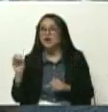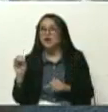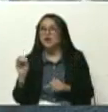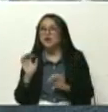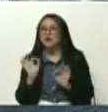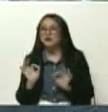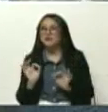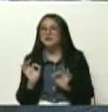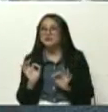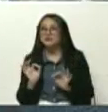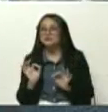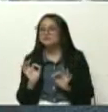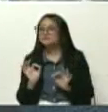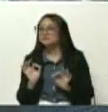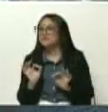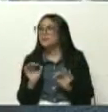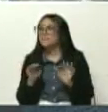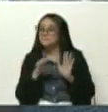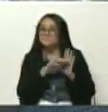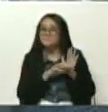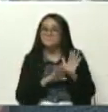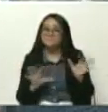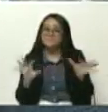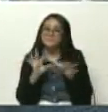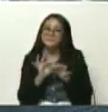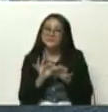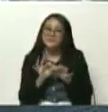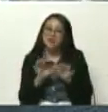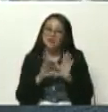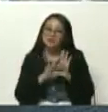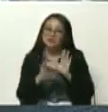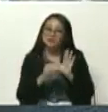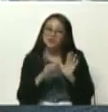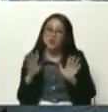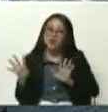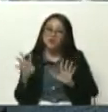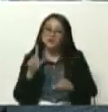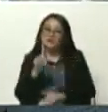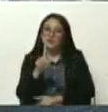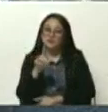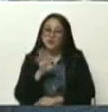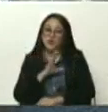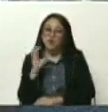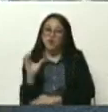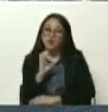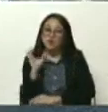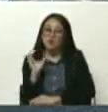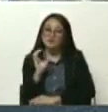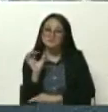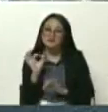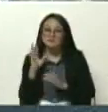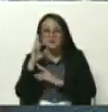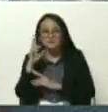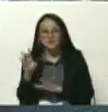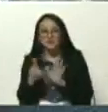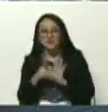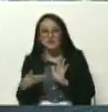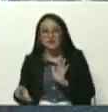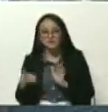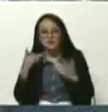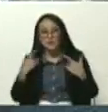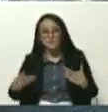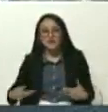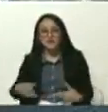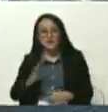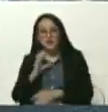es establecer parámetros vinculados a la Constitución del 91 en Colombia, que justamente respeten los derechos humanos